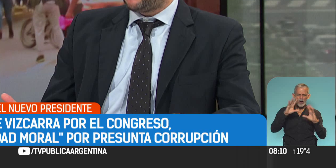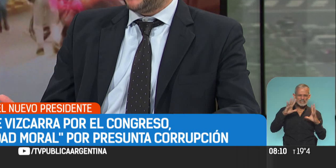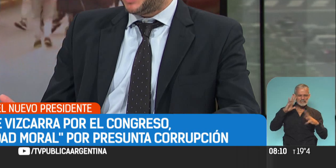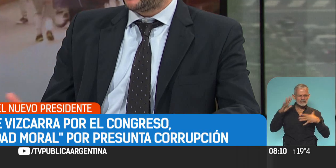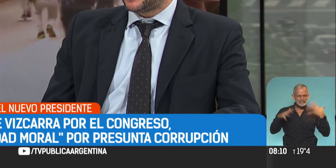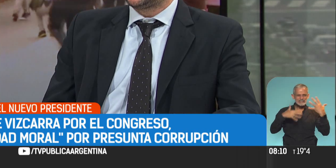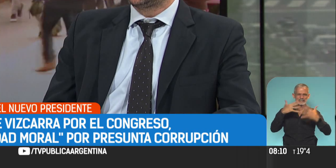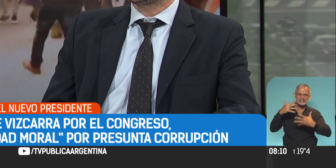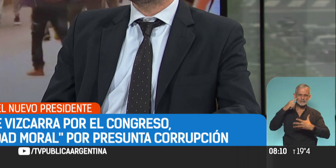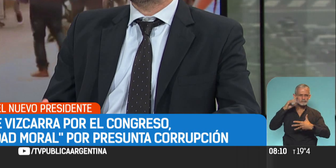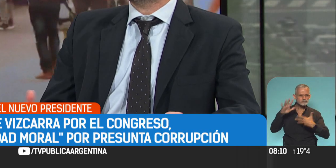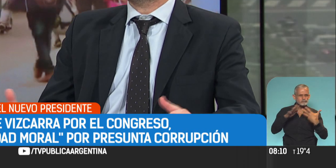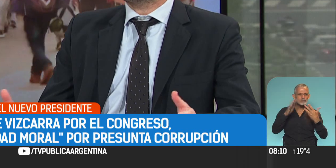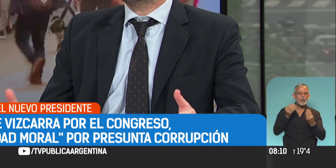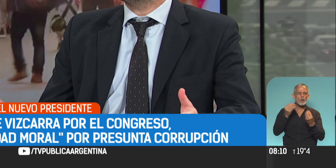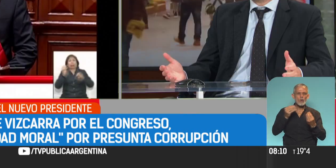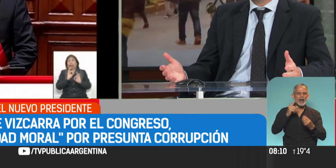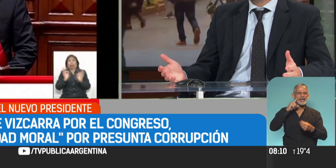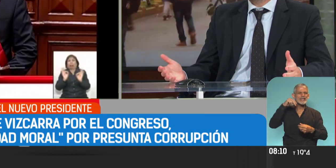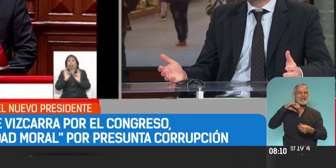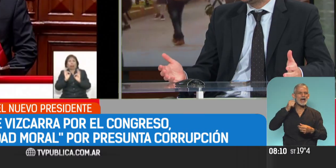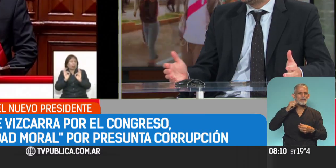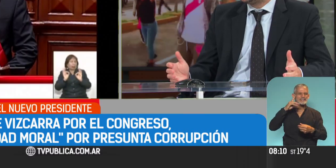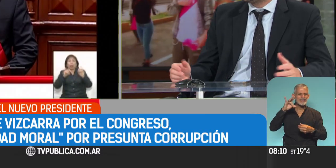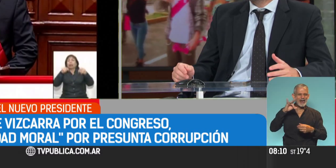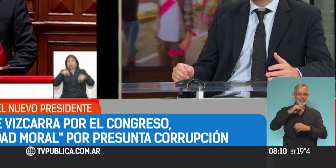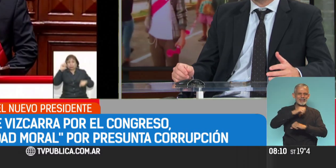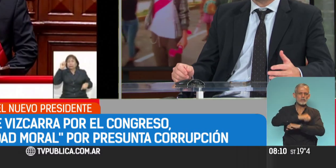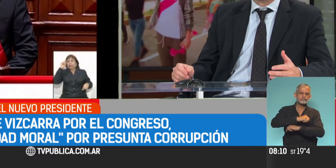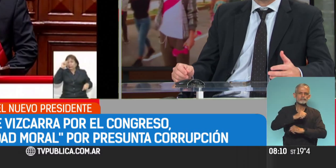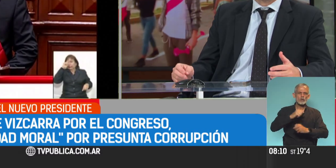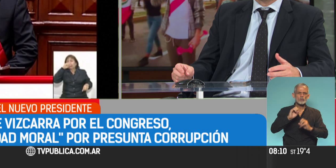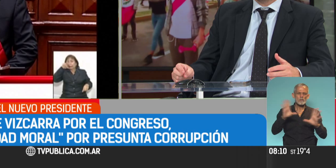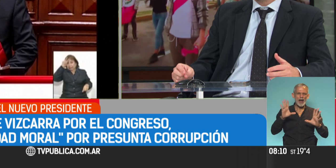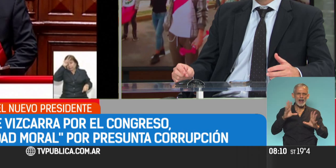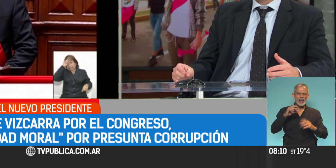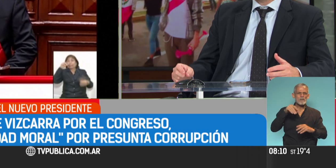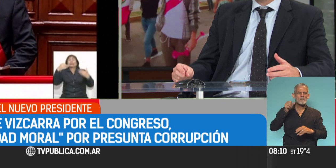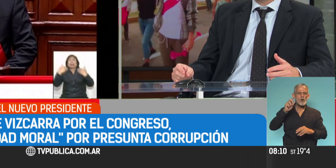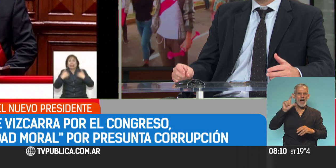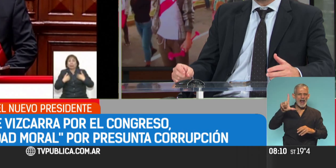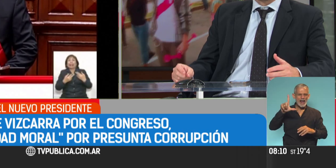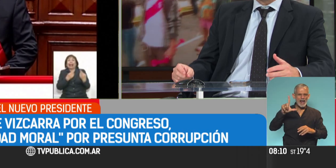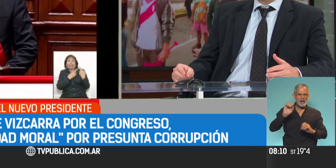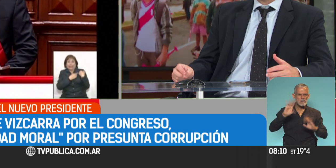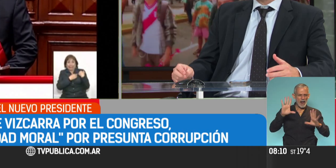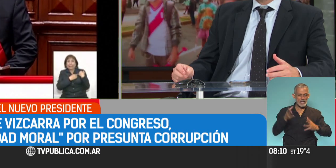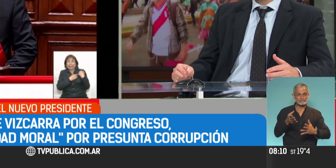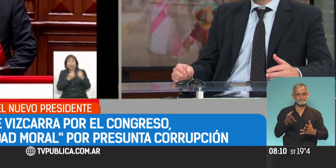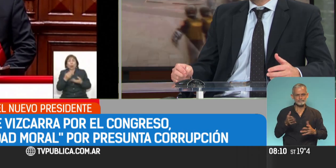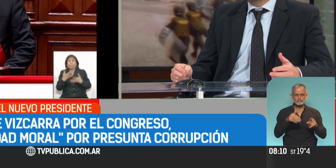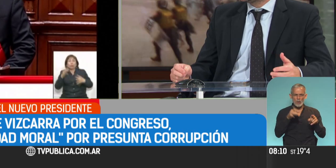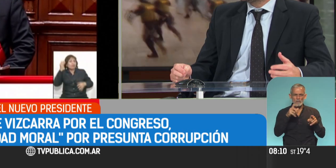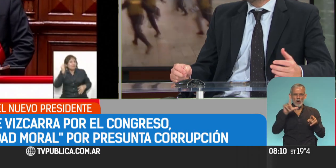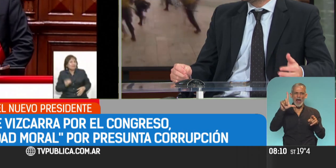opaca, que está incluida en la Constitución, que es incapacidad moral permanente. Cuando el Congreso decide que el presidente está